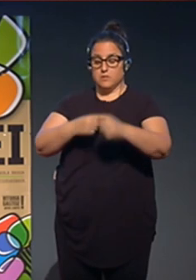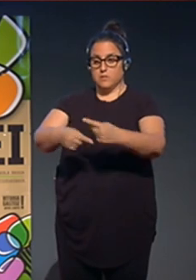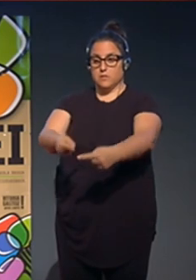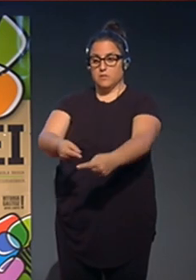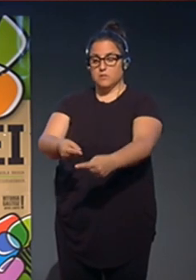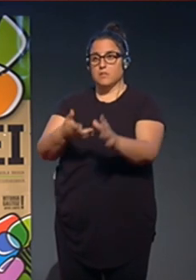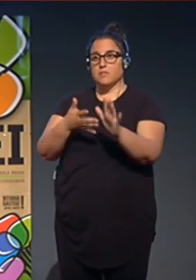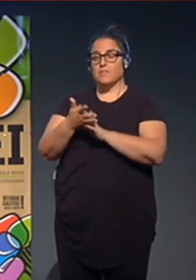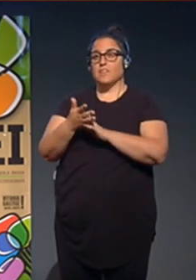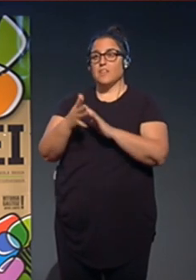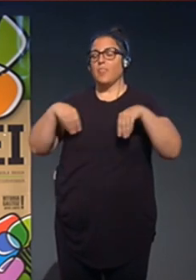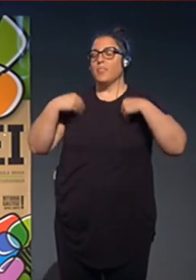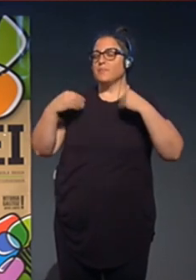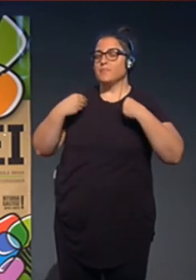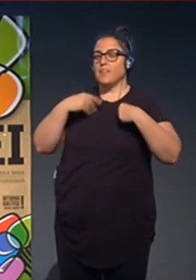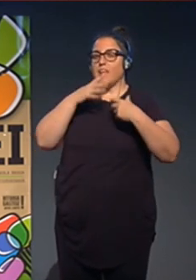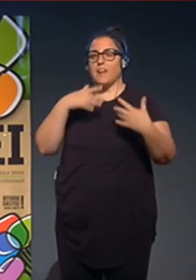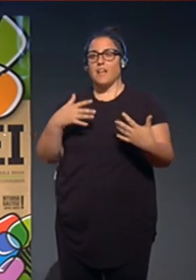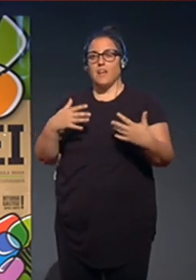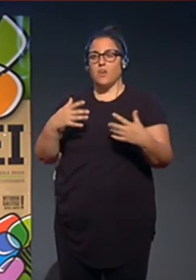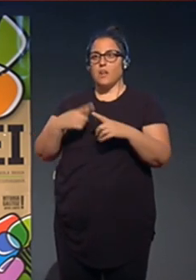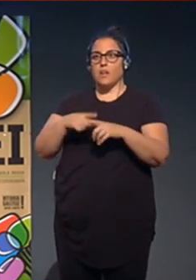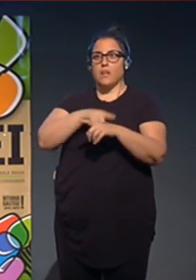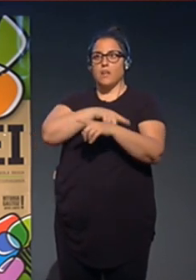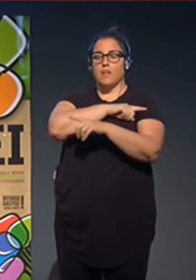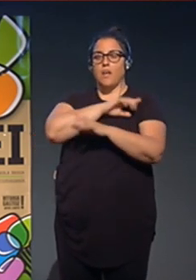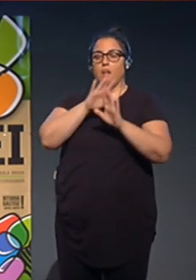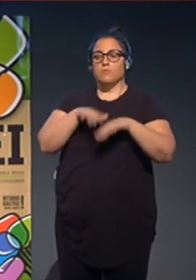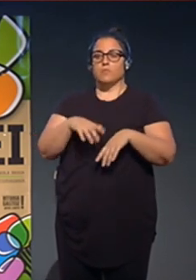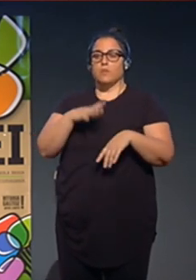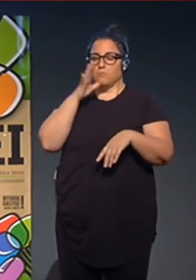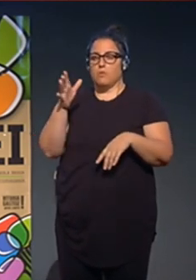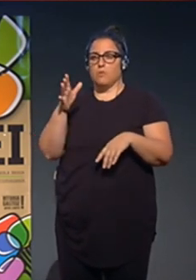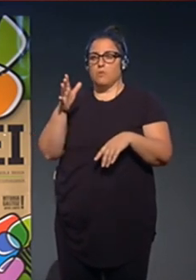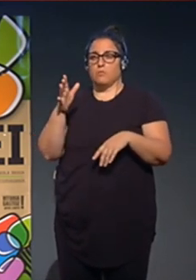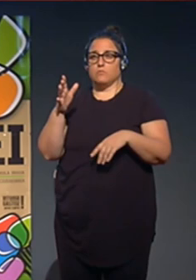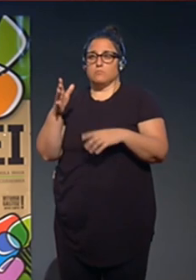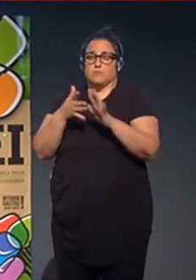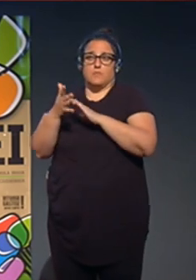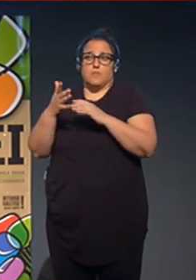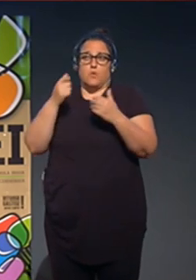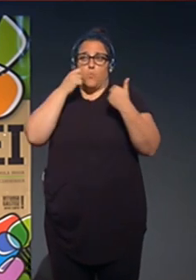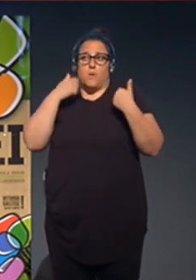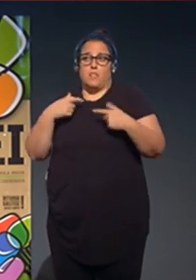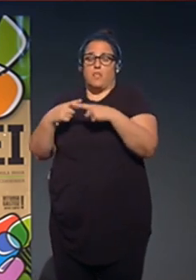han pasado a ser y esto es a mi juicio muy importante porque esto eran hasta ahora bienes comunes de la humanidad hablo de tierra